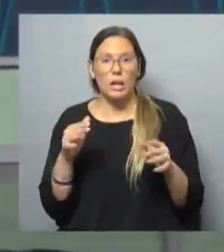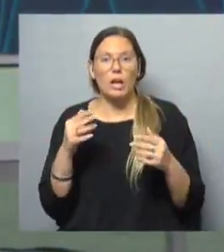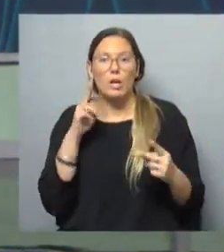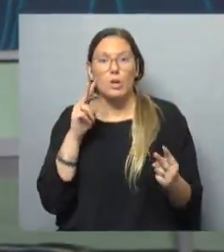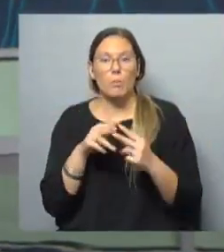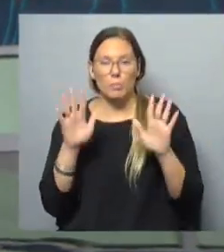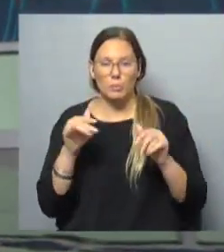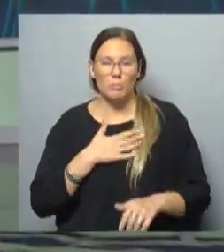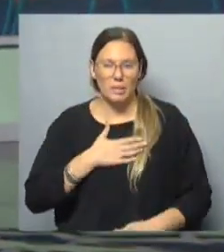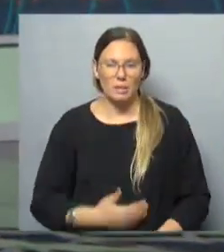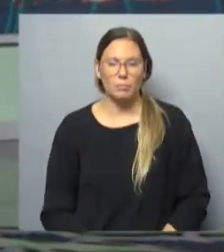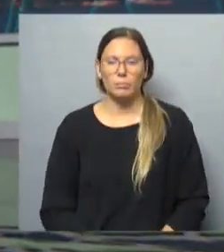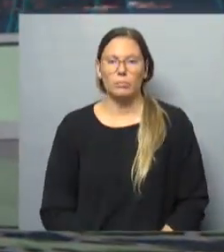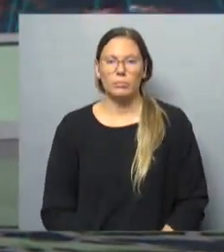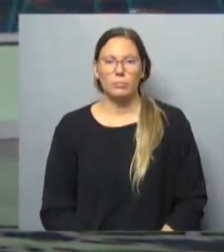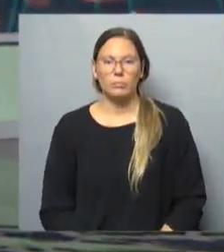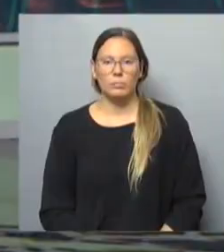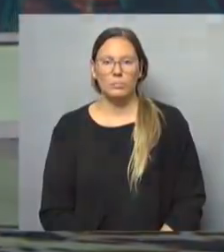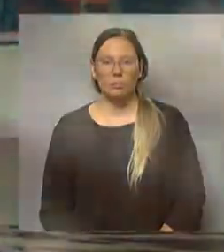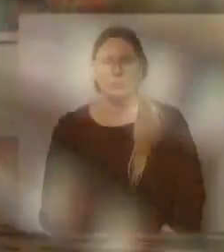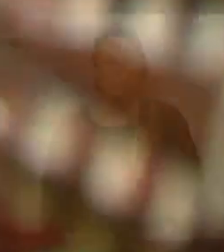chiquilinas. Un placer.